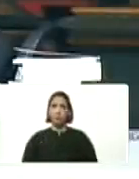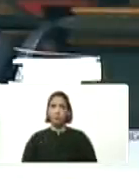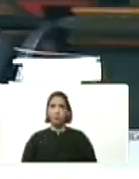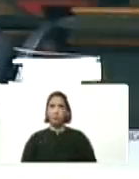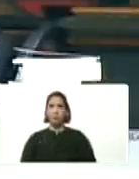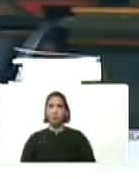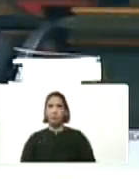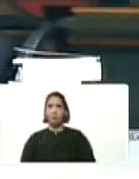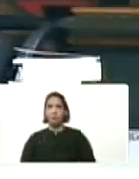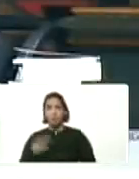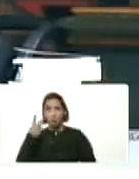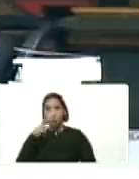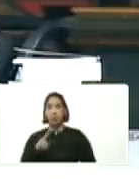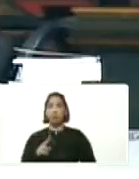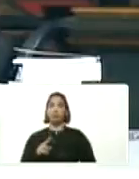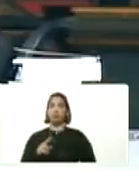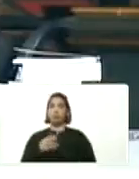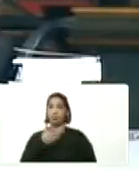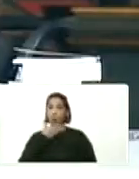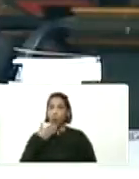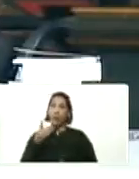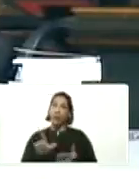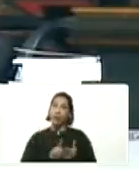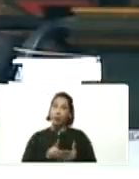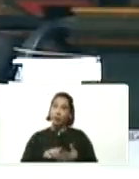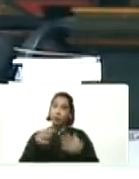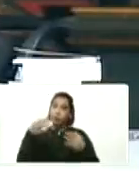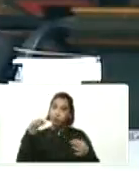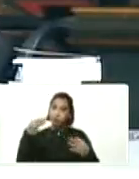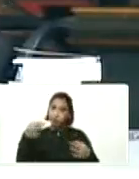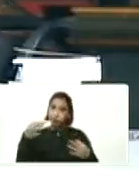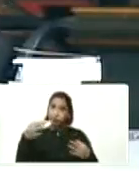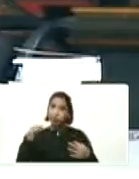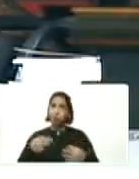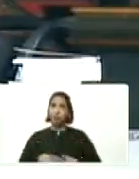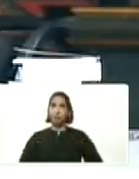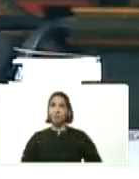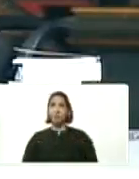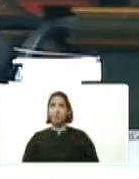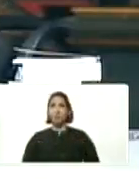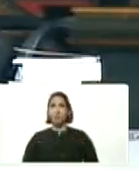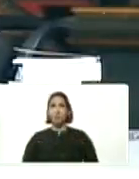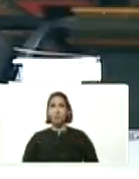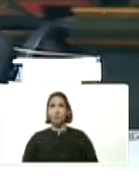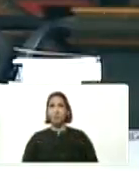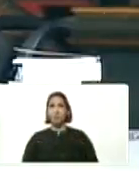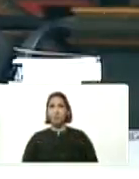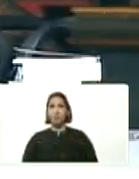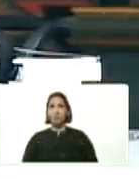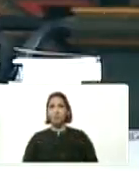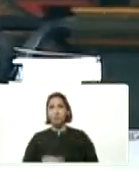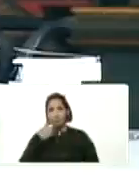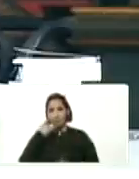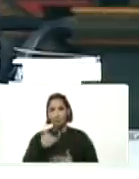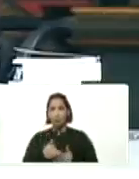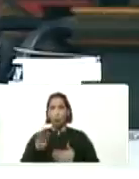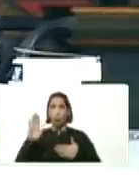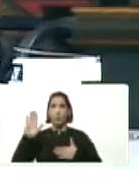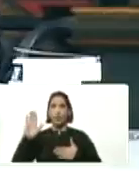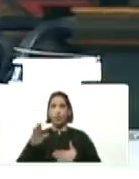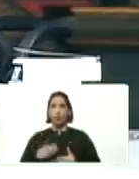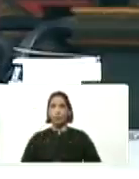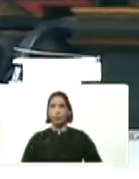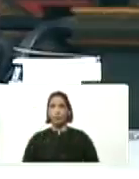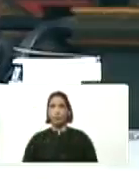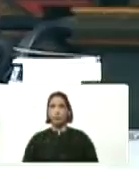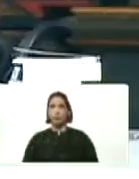Por eso me gusta el libro editado. Ah, Presidente. Miren aquí la juramentación.